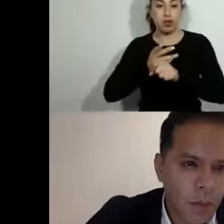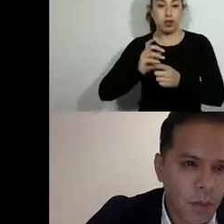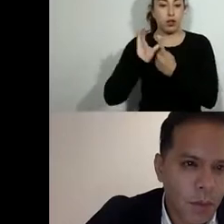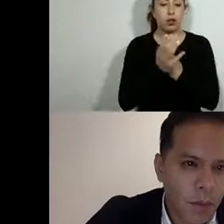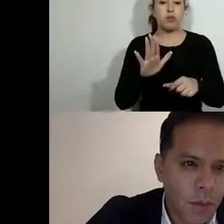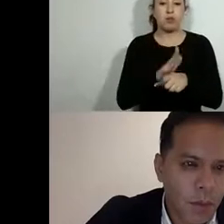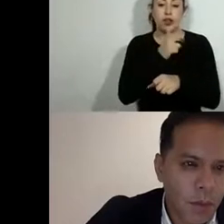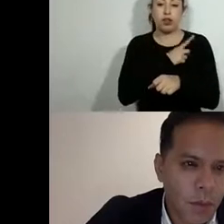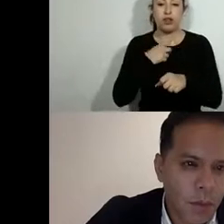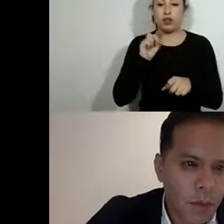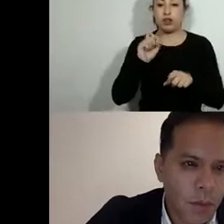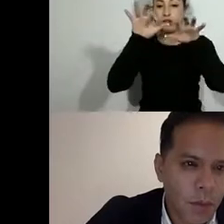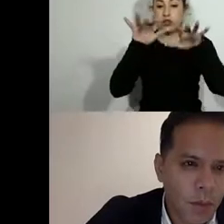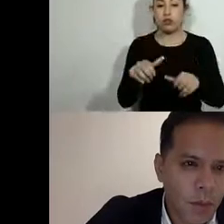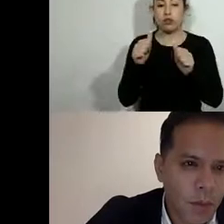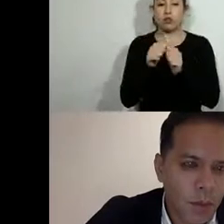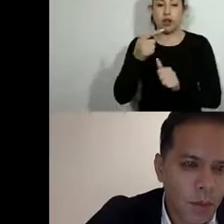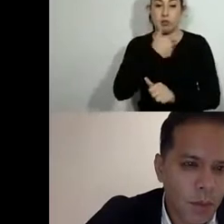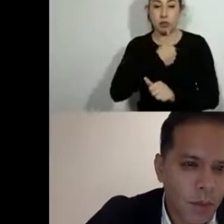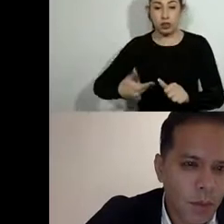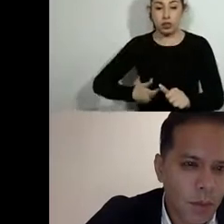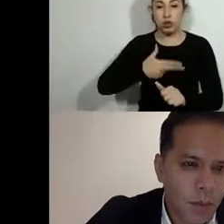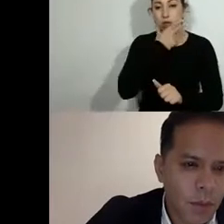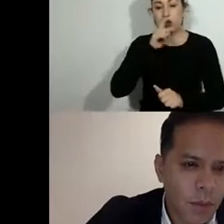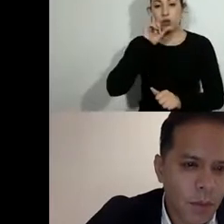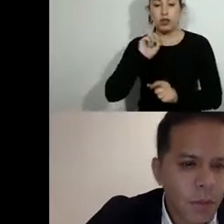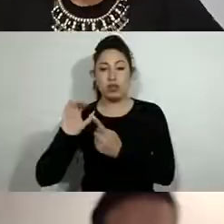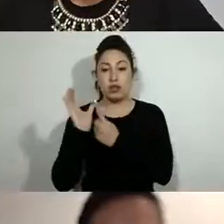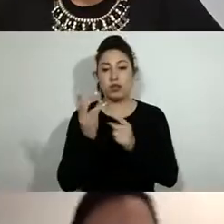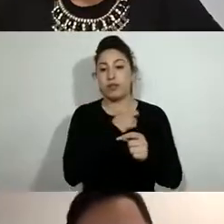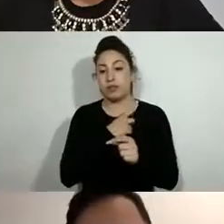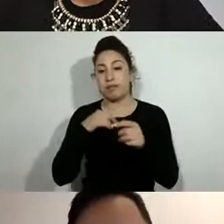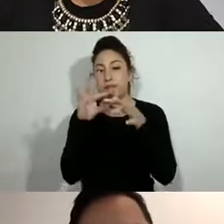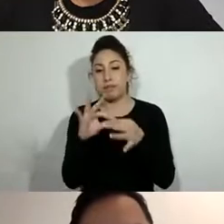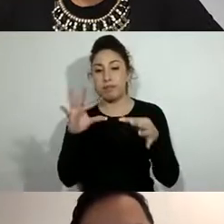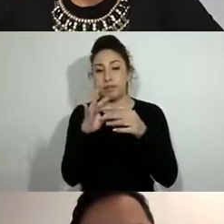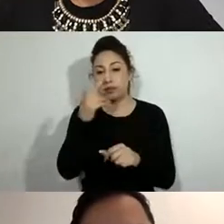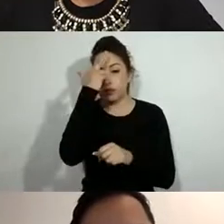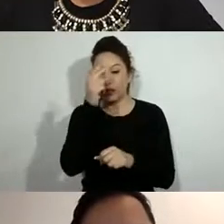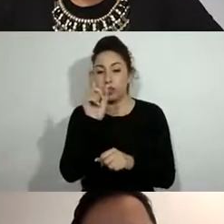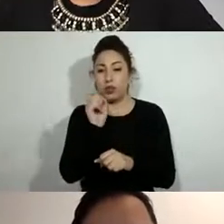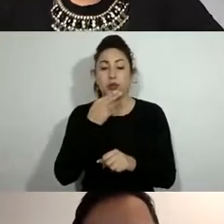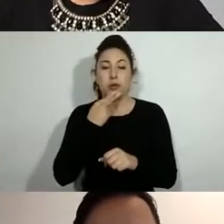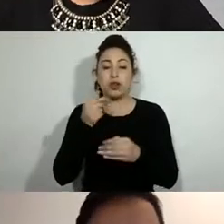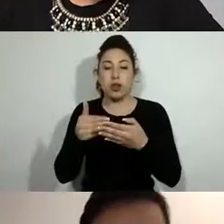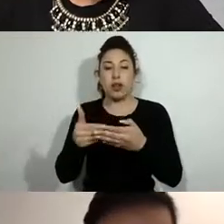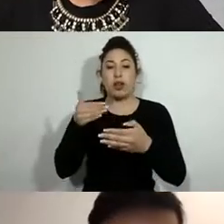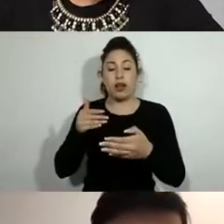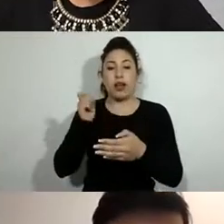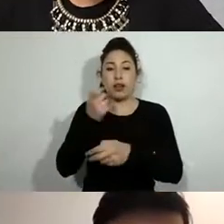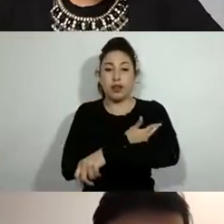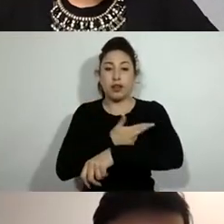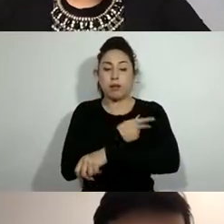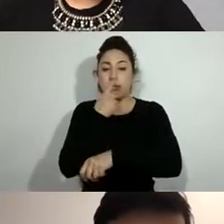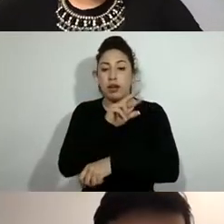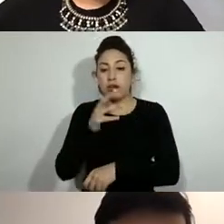que hagan la o el presidente de la comisión, fundando y motivando el mismo con base en los antecedentes que haya para la